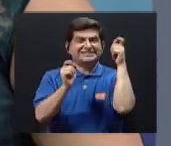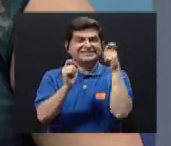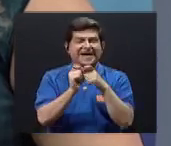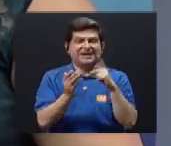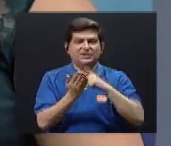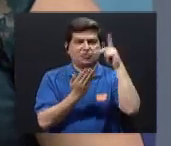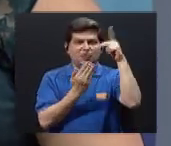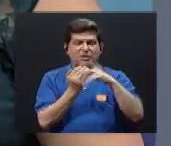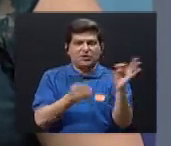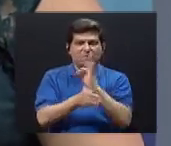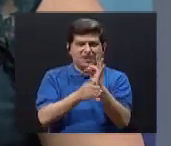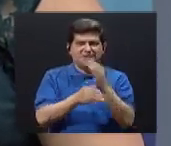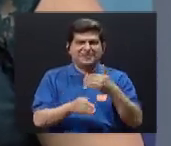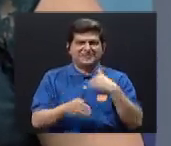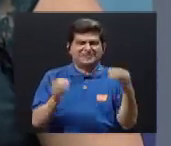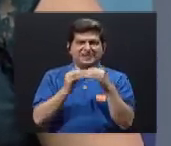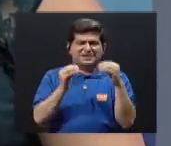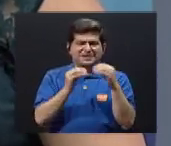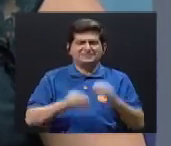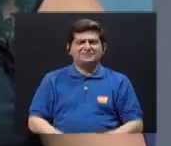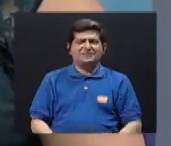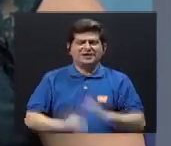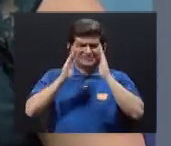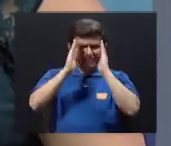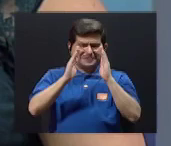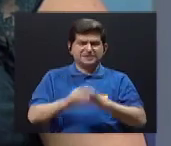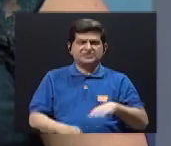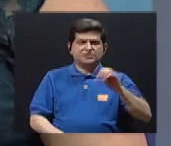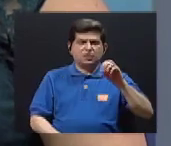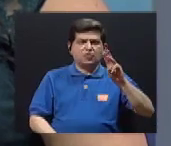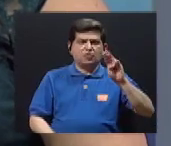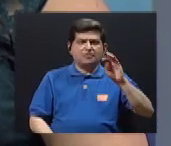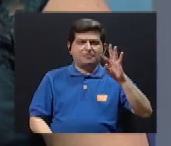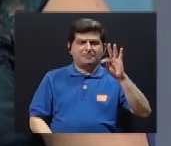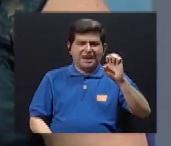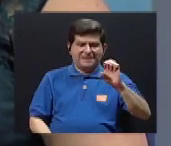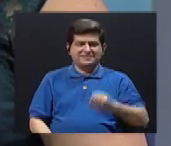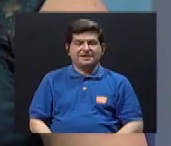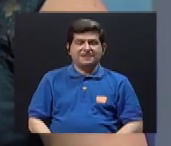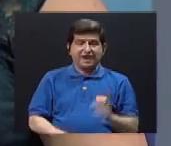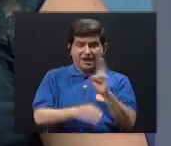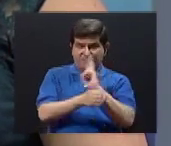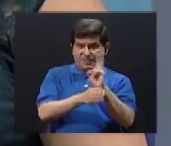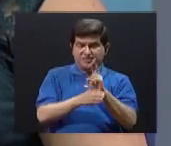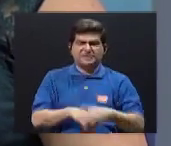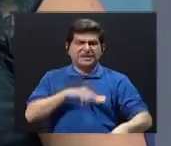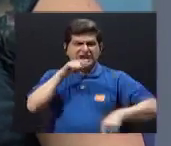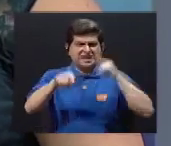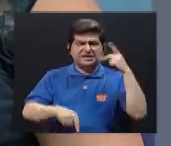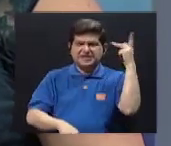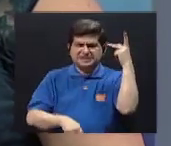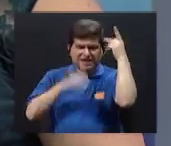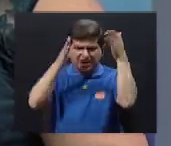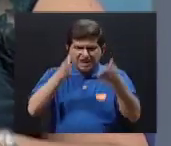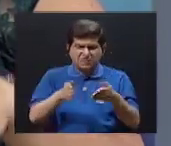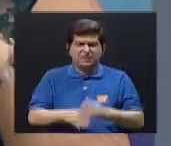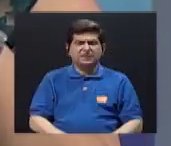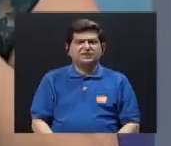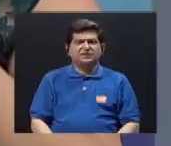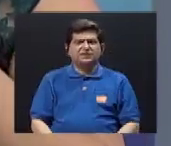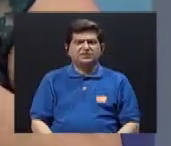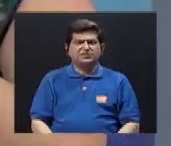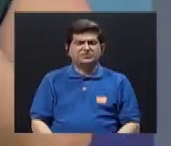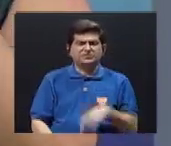específicamente hacia un programa de televisión que es el que tiene mayor rating, que es Combate de Repretel. Y también hay una crítica específica hacia los políticos como de alguna